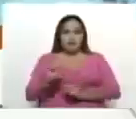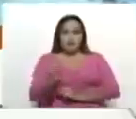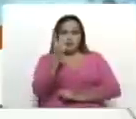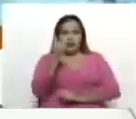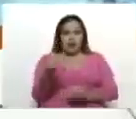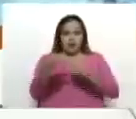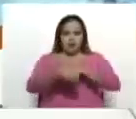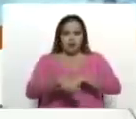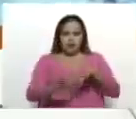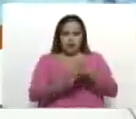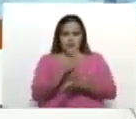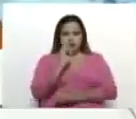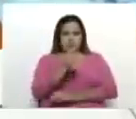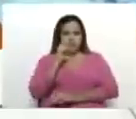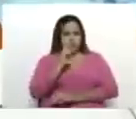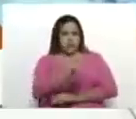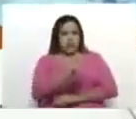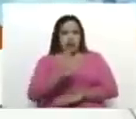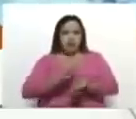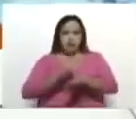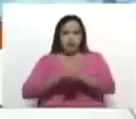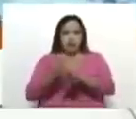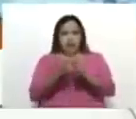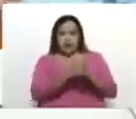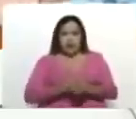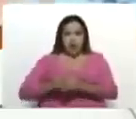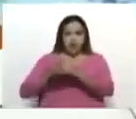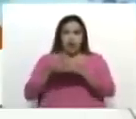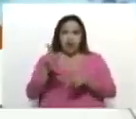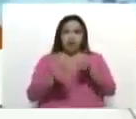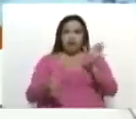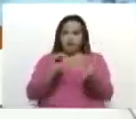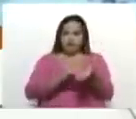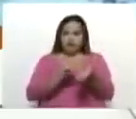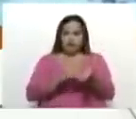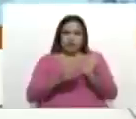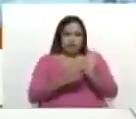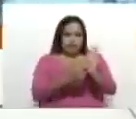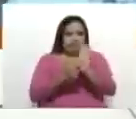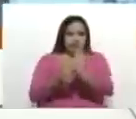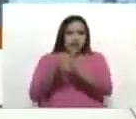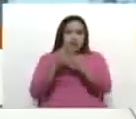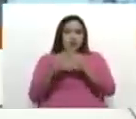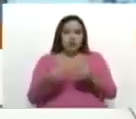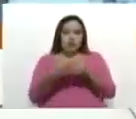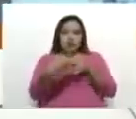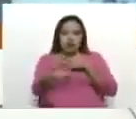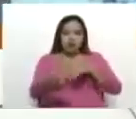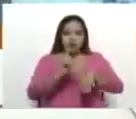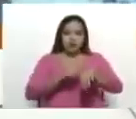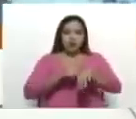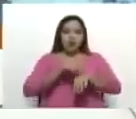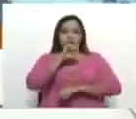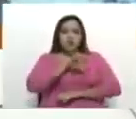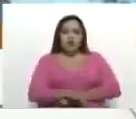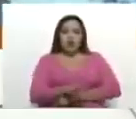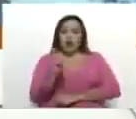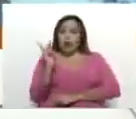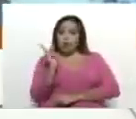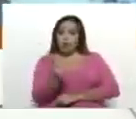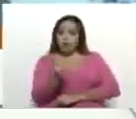percepción porque el imperialismo tiende a presentarse a todo lo largo de la historia con dos